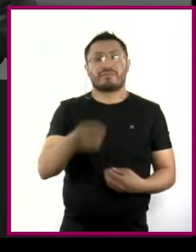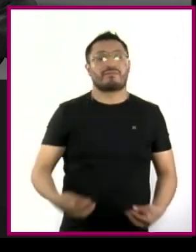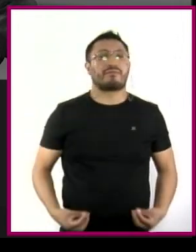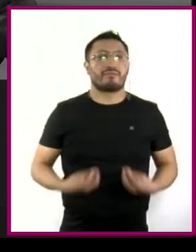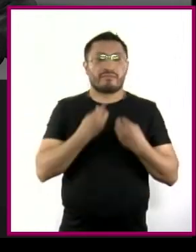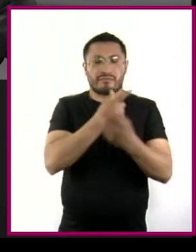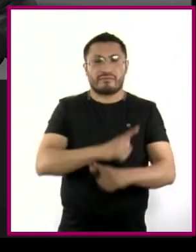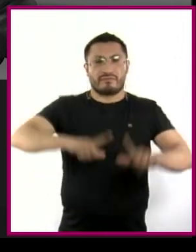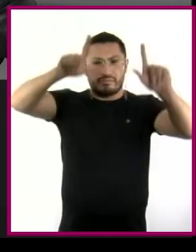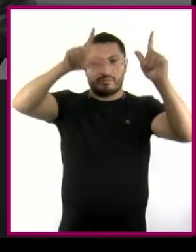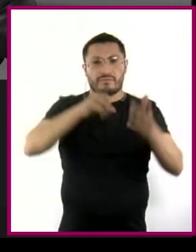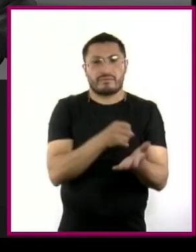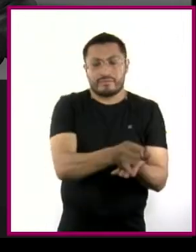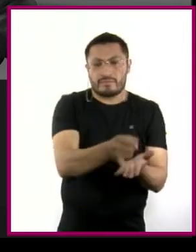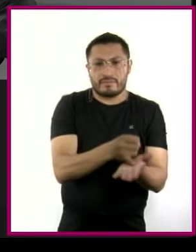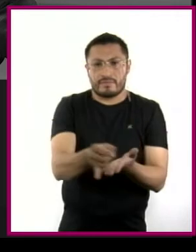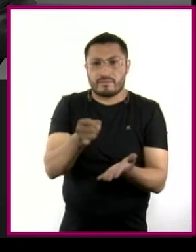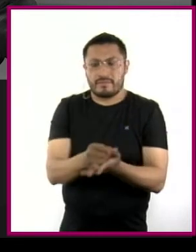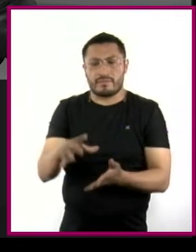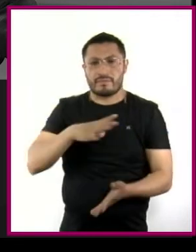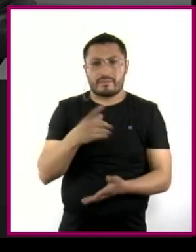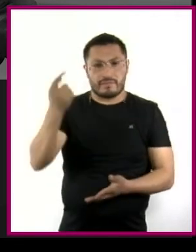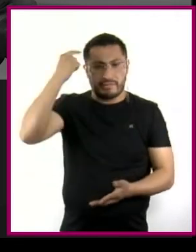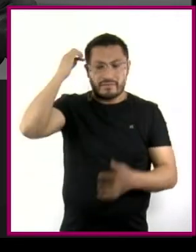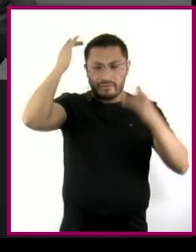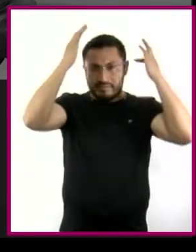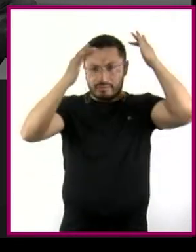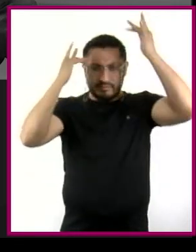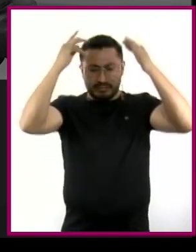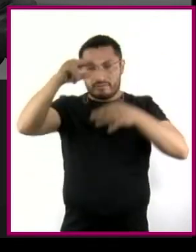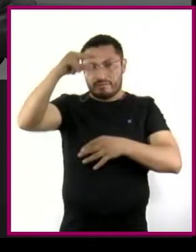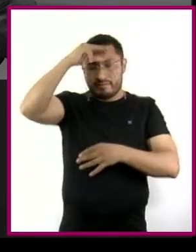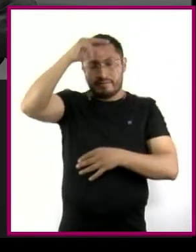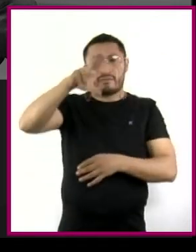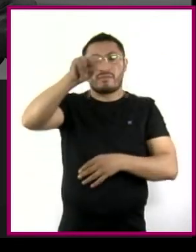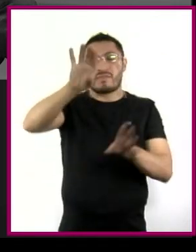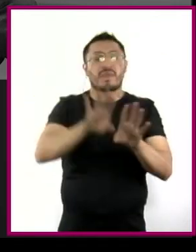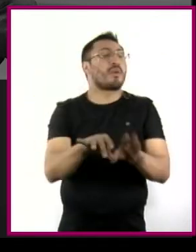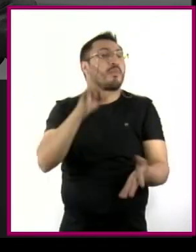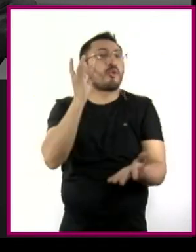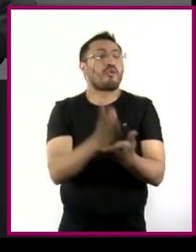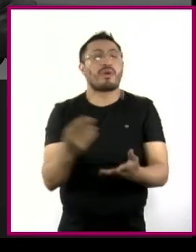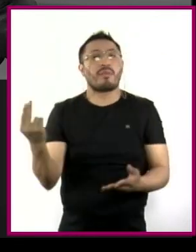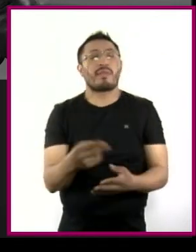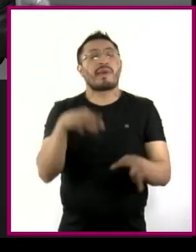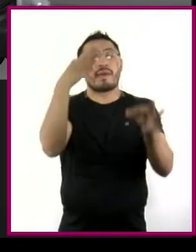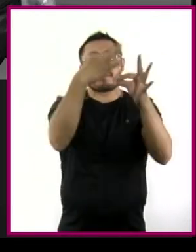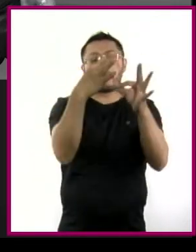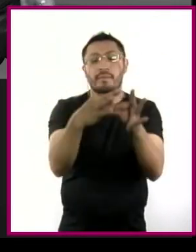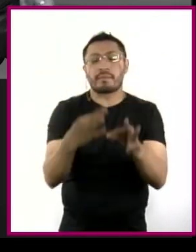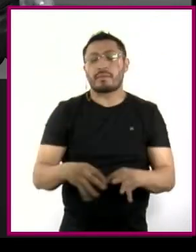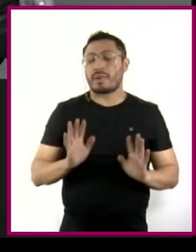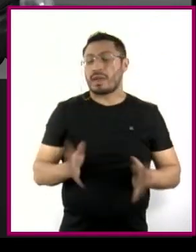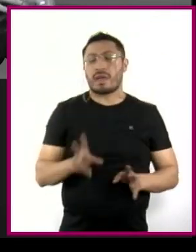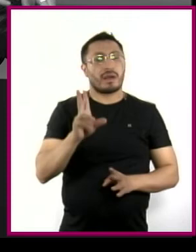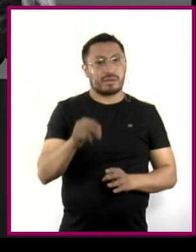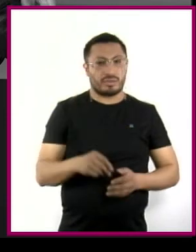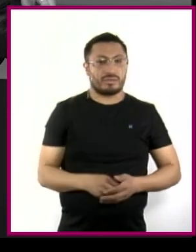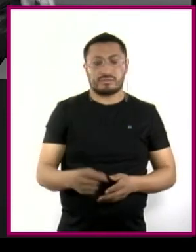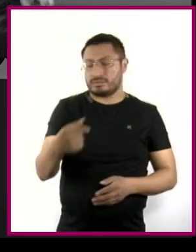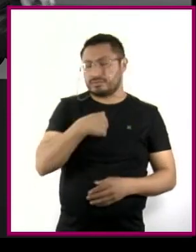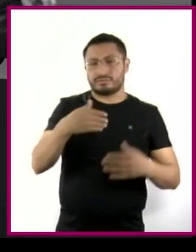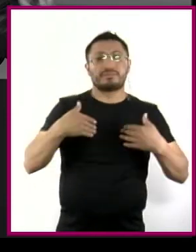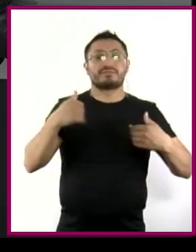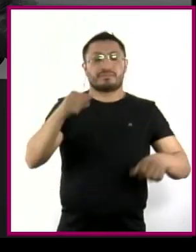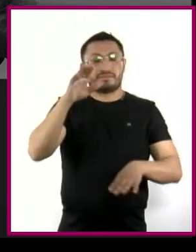tomamos surjan de la reflexión y del intelecto, y no nada más de la satisfacción de nuestras necesidades básicas. Y yo entendí